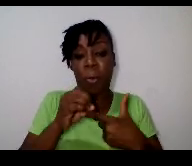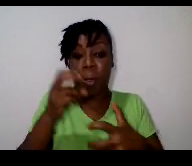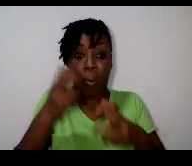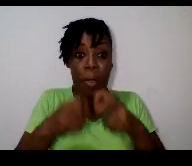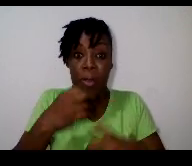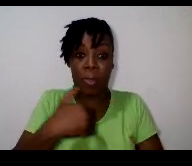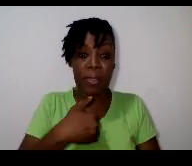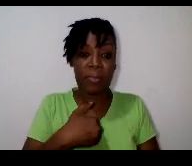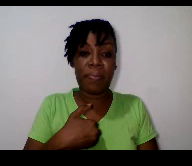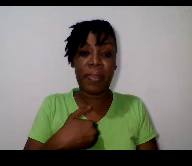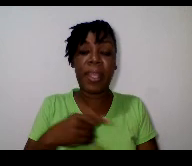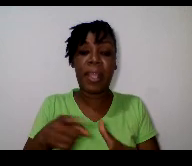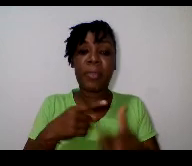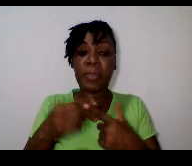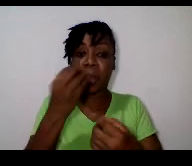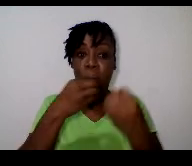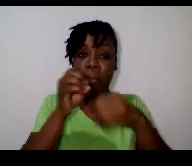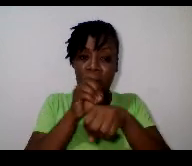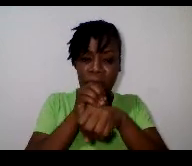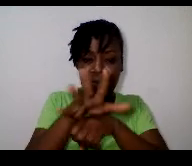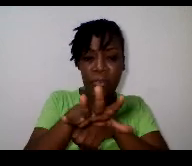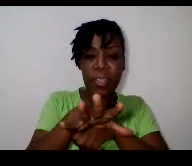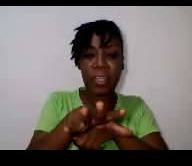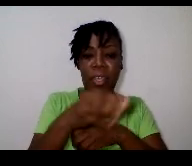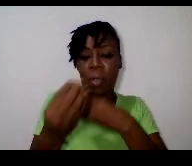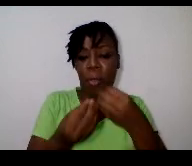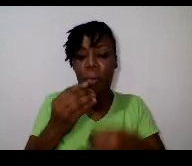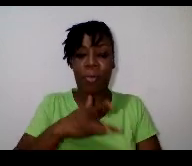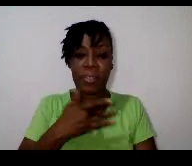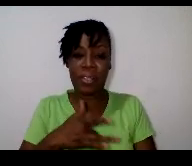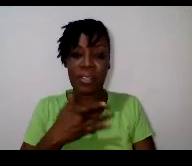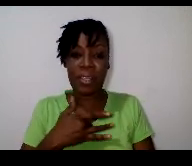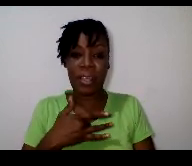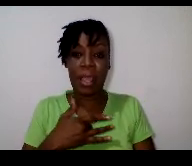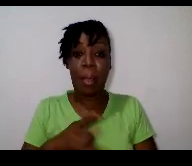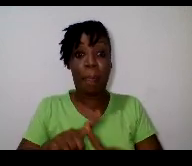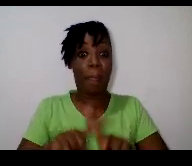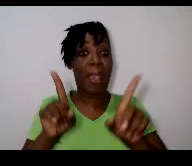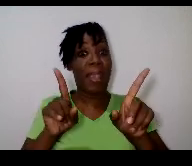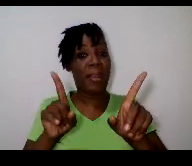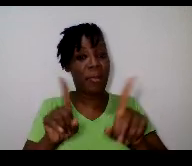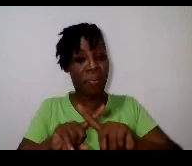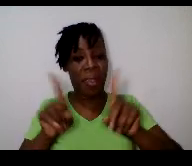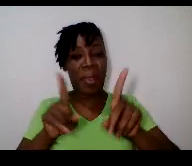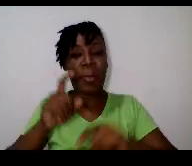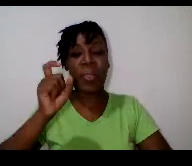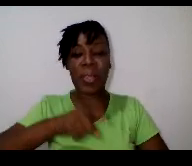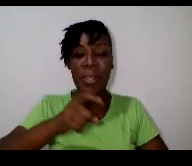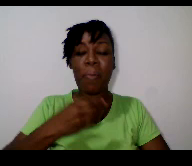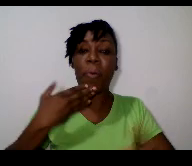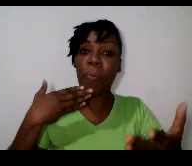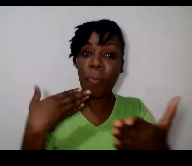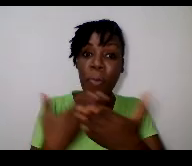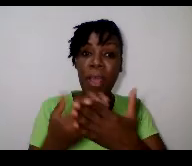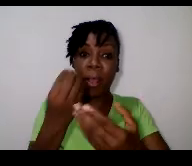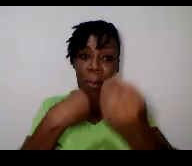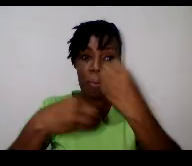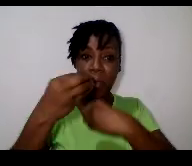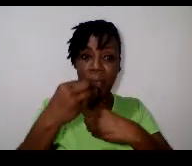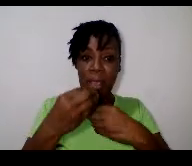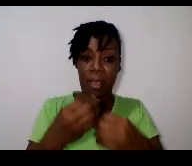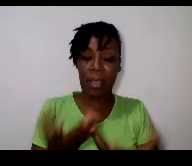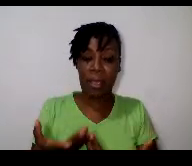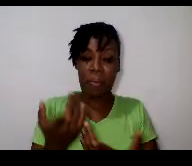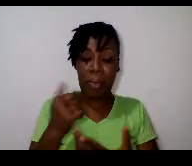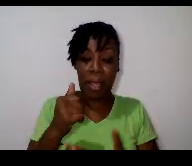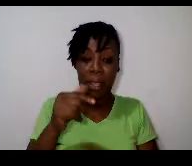influye efectivamente en cómo nos sentimos. Lo que pasa es que lo que necesitamos es buena comida para que alimente correctamente las neuronas, para